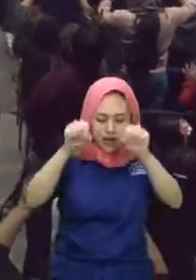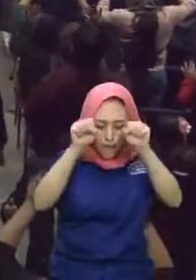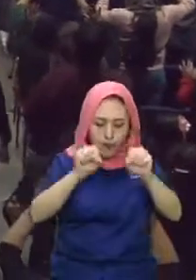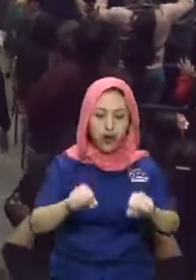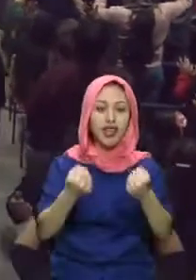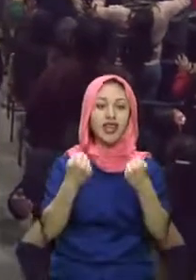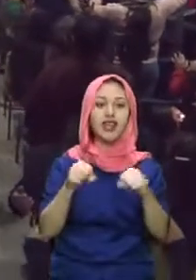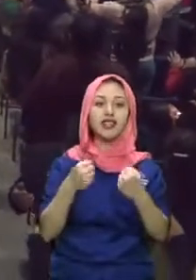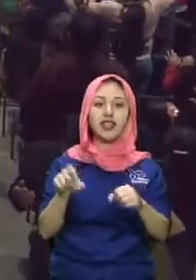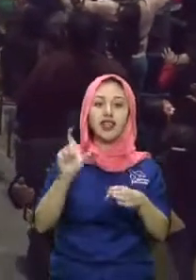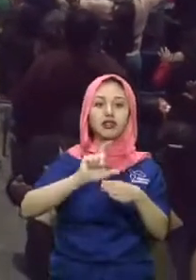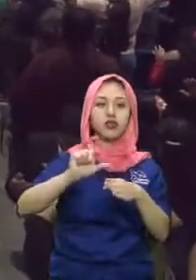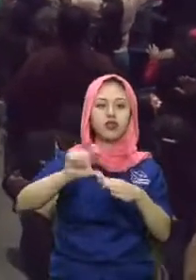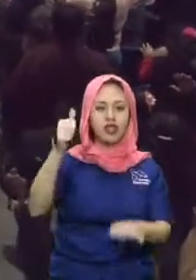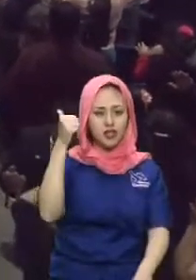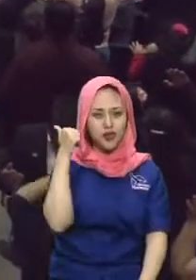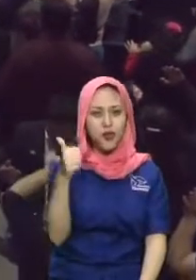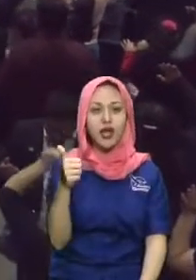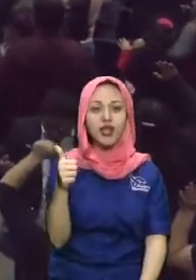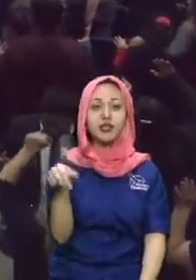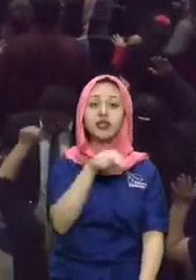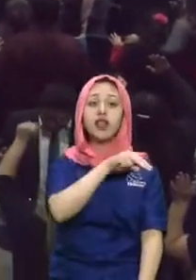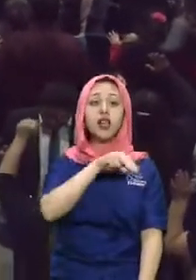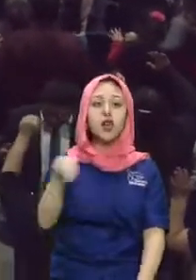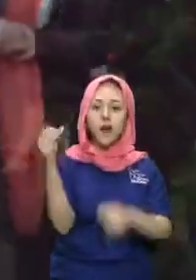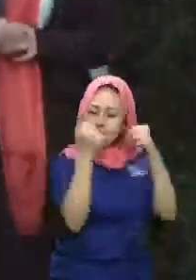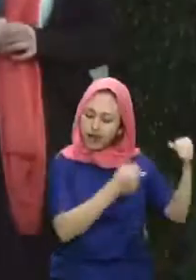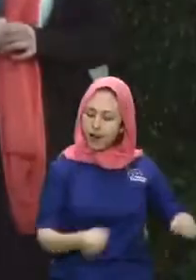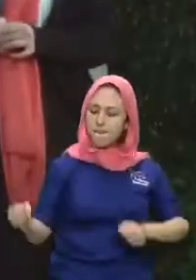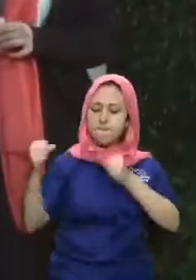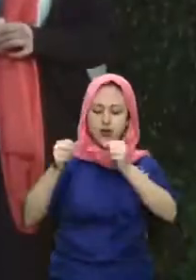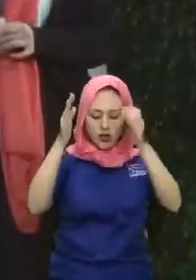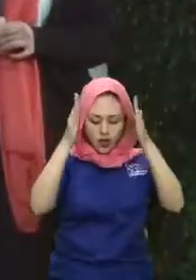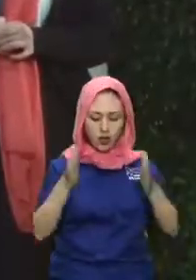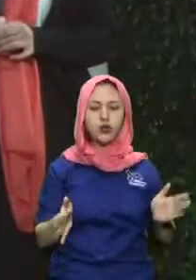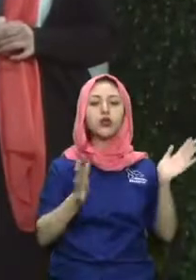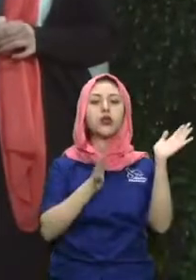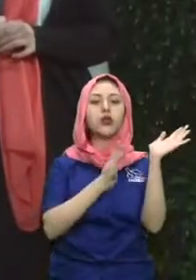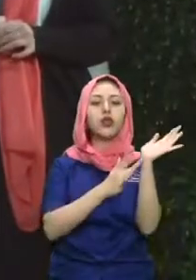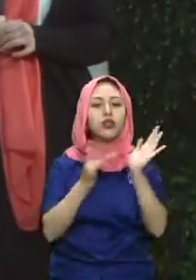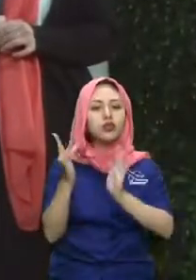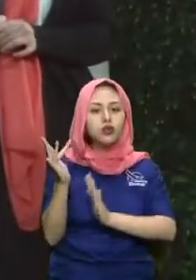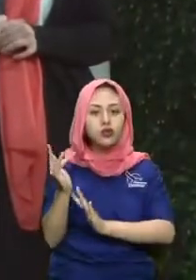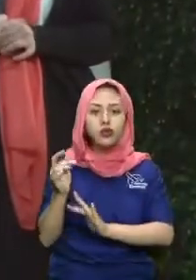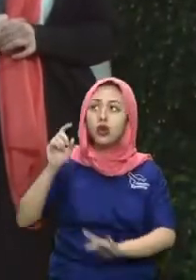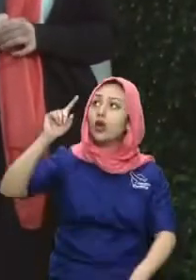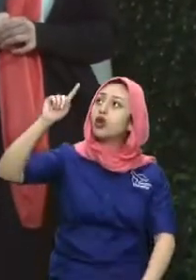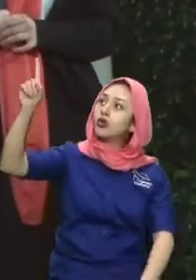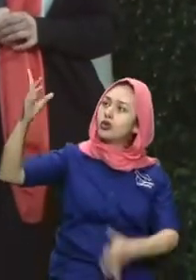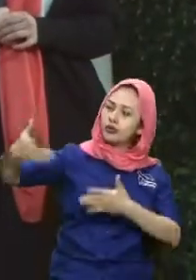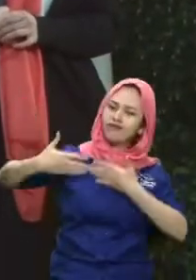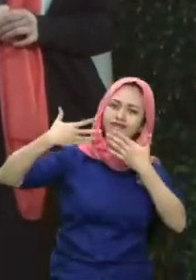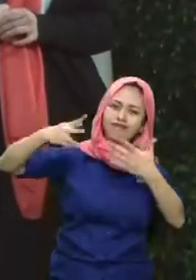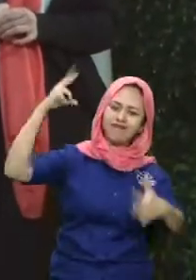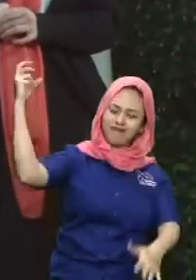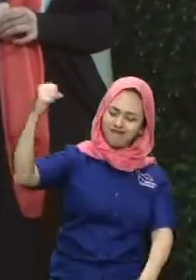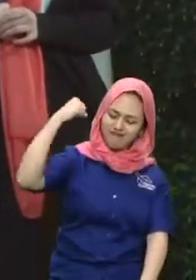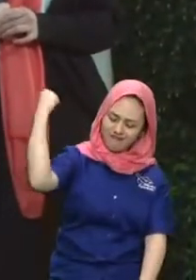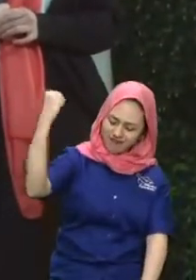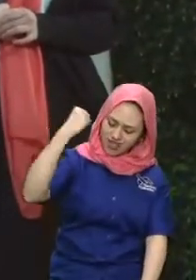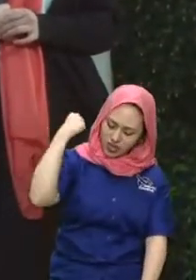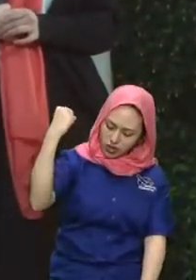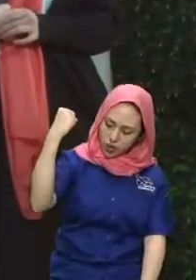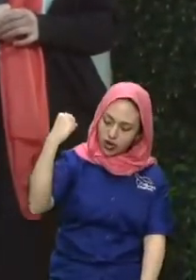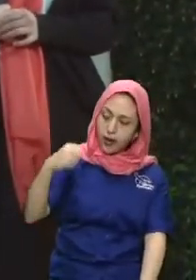obras. En el nombre poderoso de Jesús, Señor, hazlos héroes. Permite que ellos